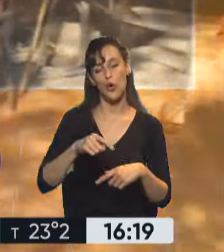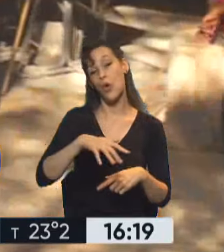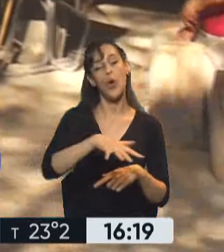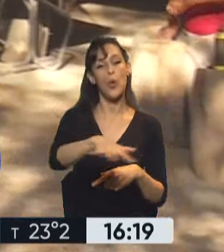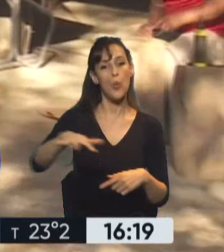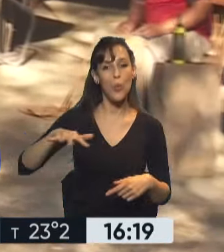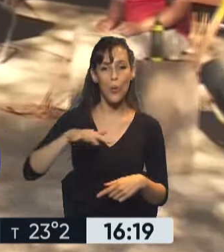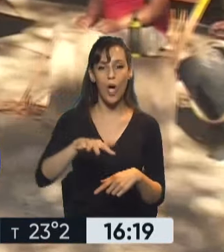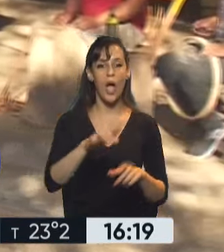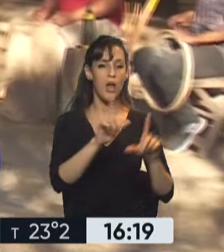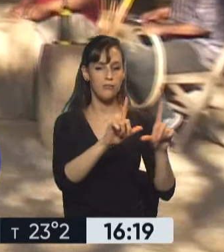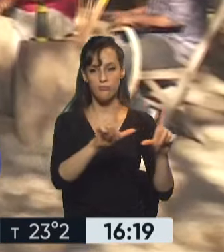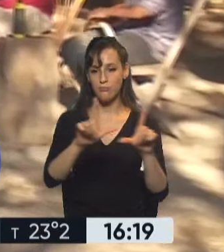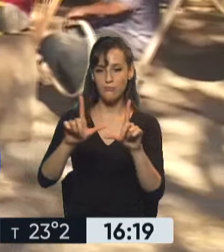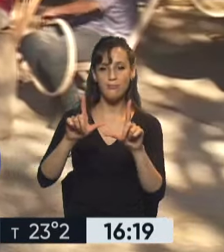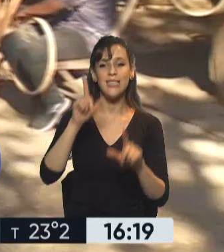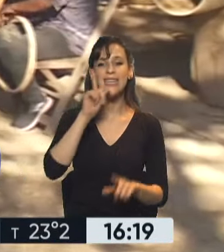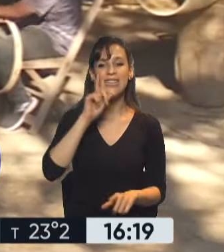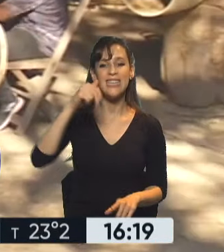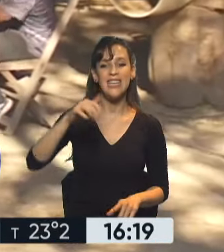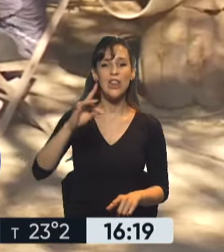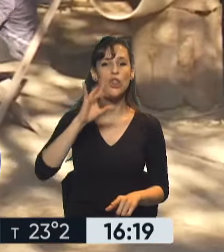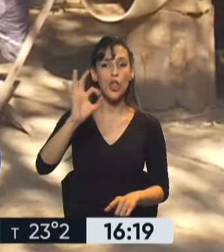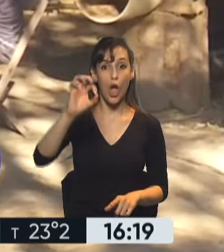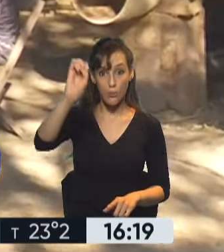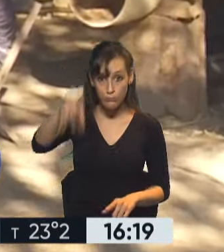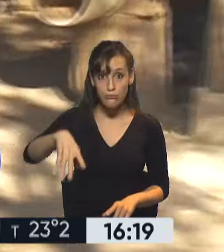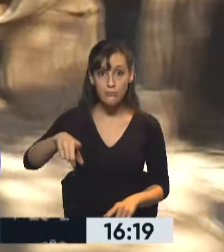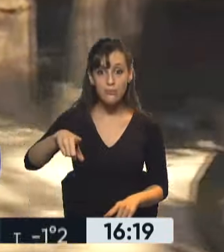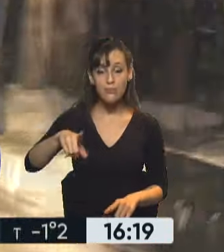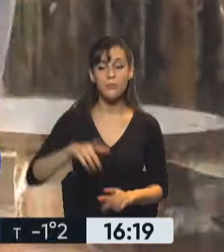que estamos viendo ahora. ¿Está el indio ahí? ¿Estamos viendo ahora?